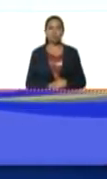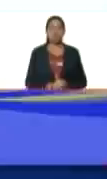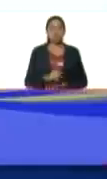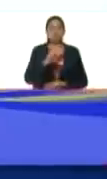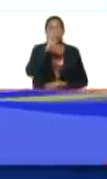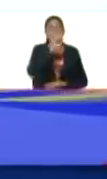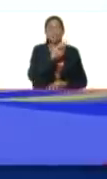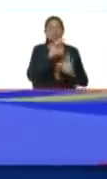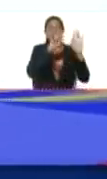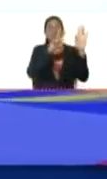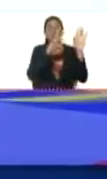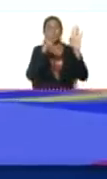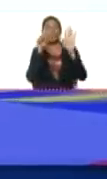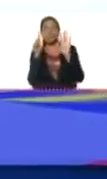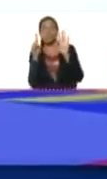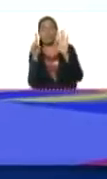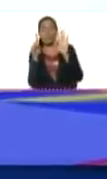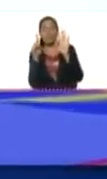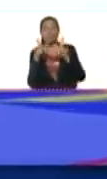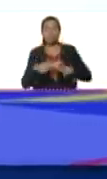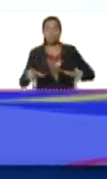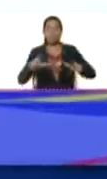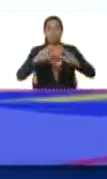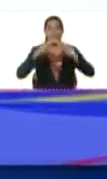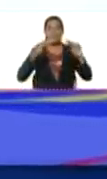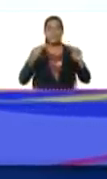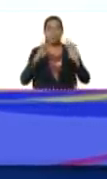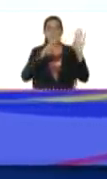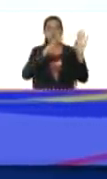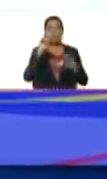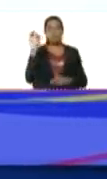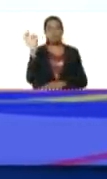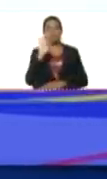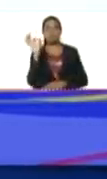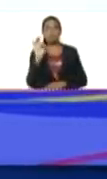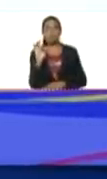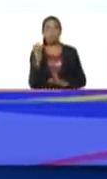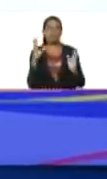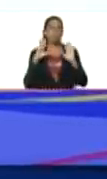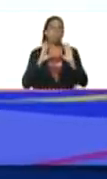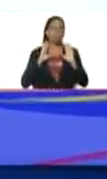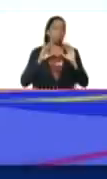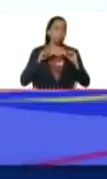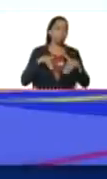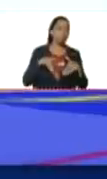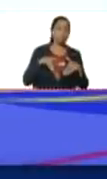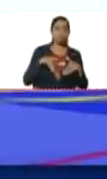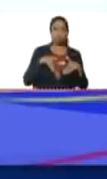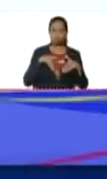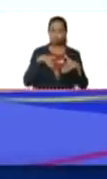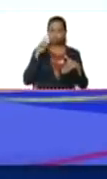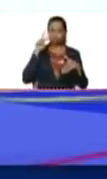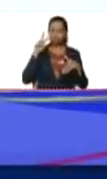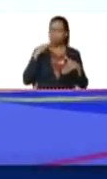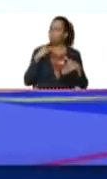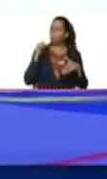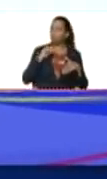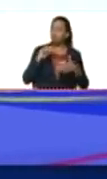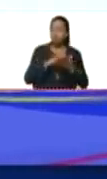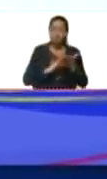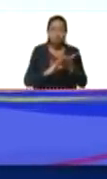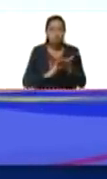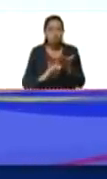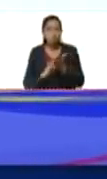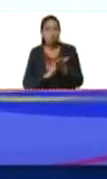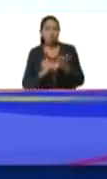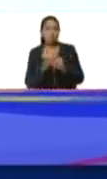186 cuadrantes de paz cuando llegamos, de los cuales el 90% estaba inactivo. Lo primero que hicimos fue trabajar con la coordinación